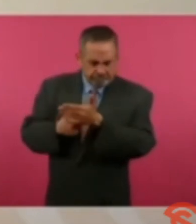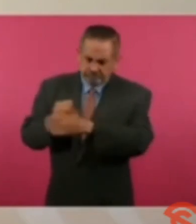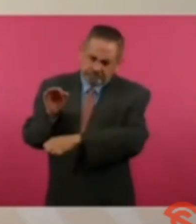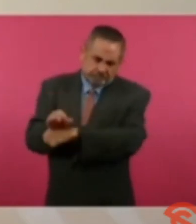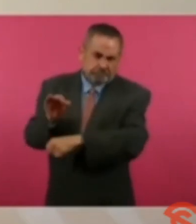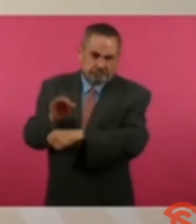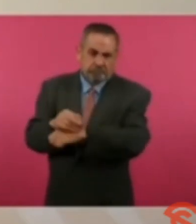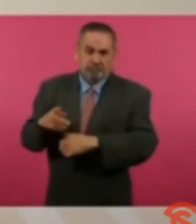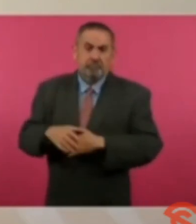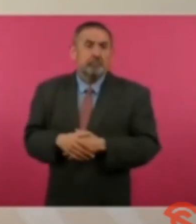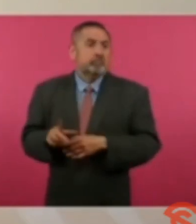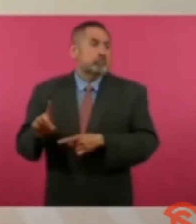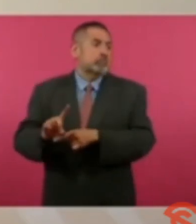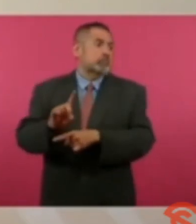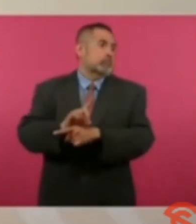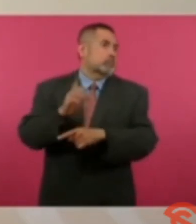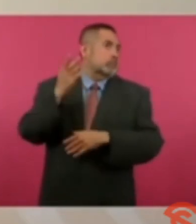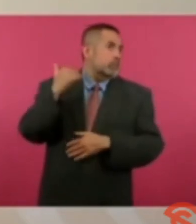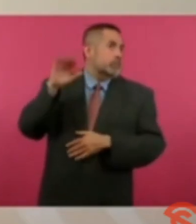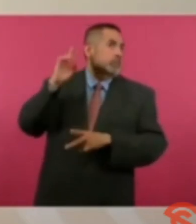desde los orígenes,